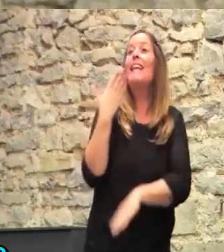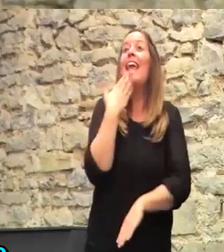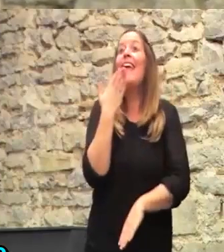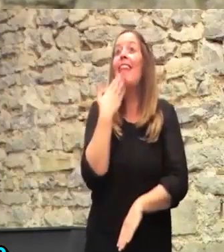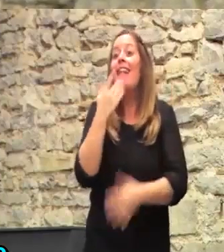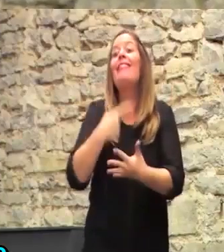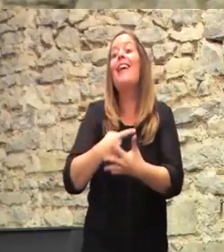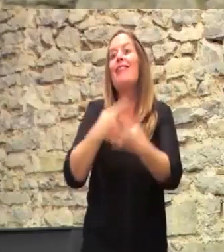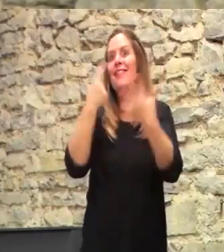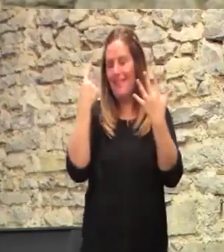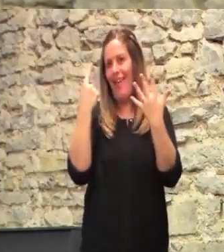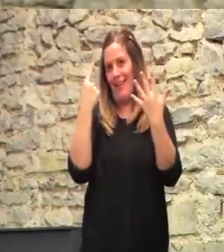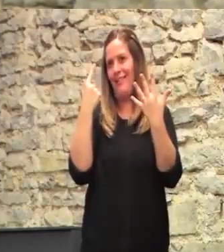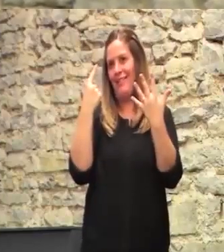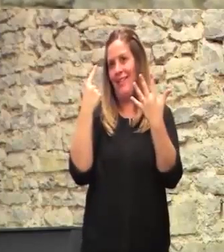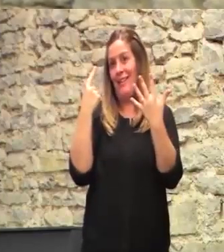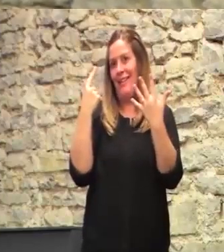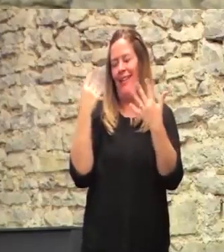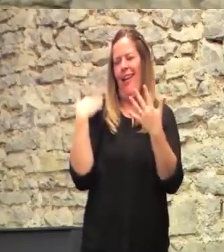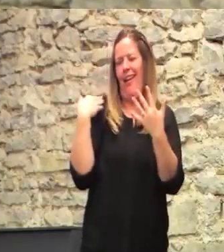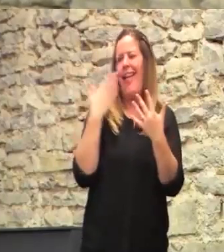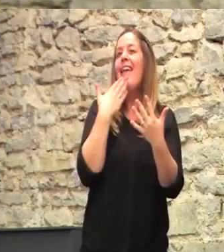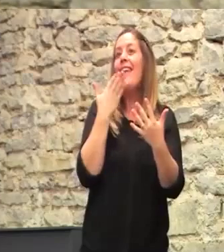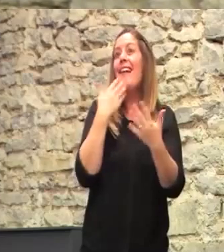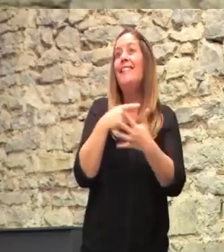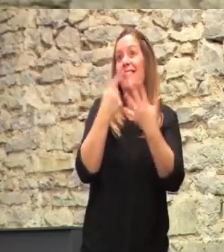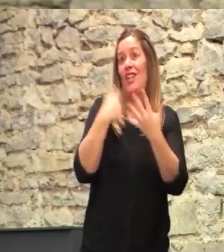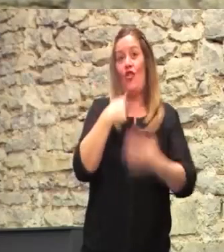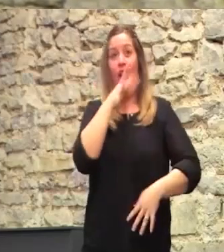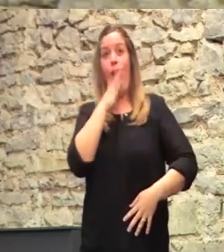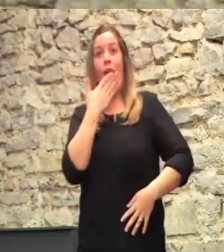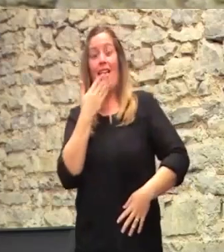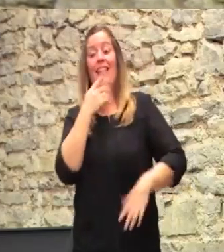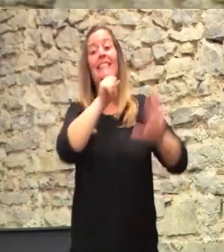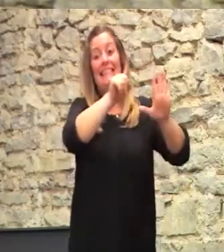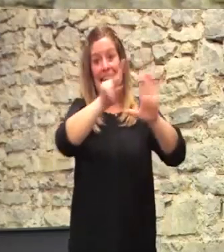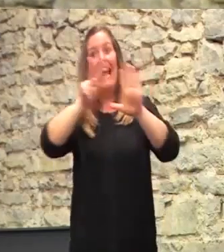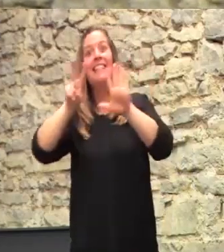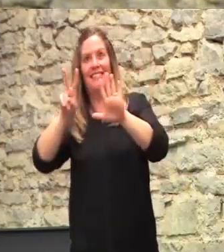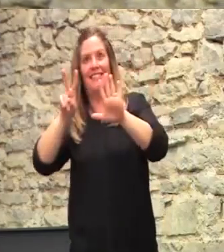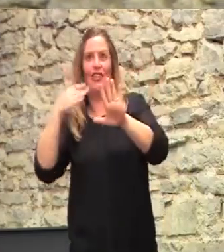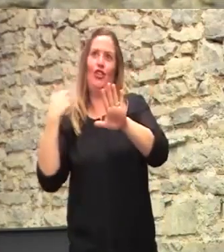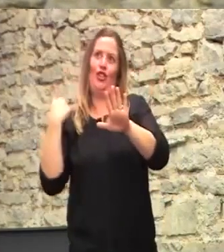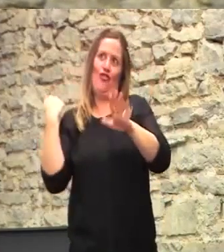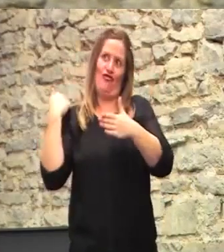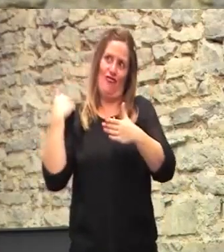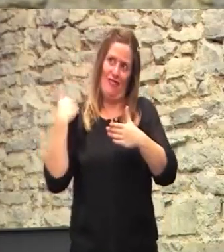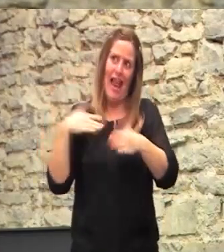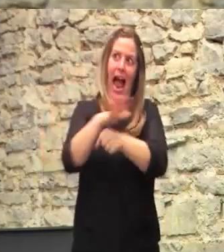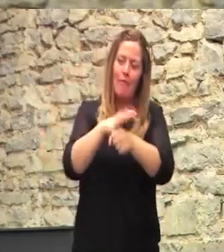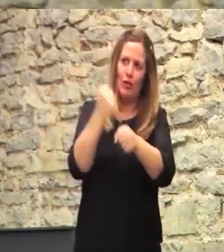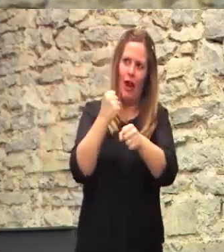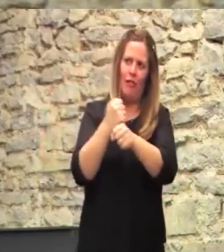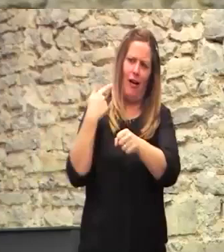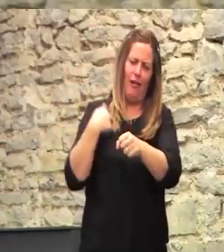estoy en ello porque si tengo 67 hace unos cuantos años lo que pasa que ya los